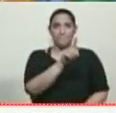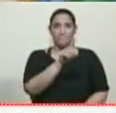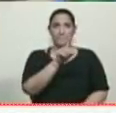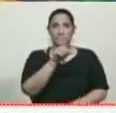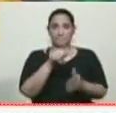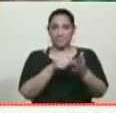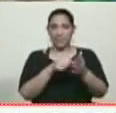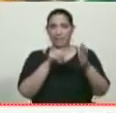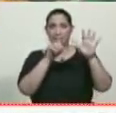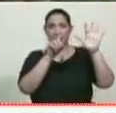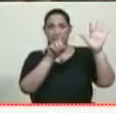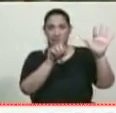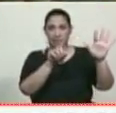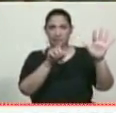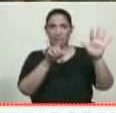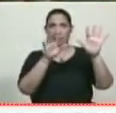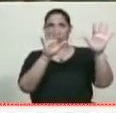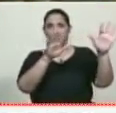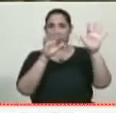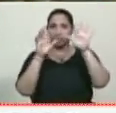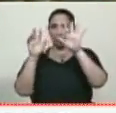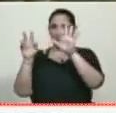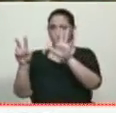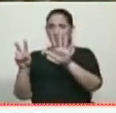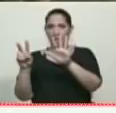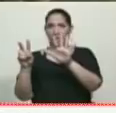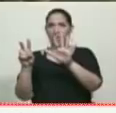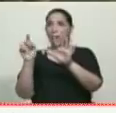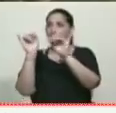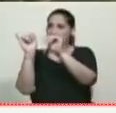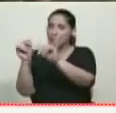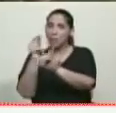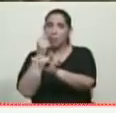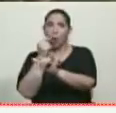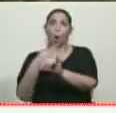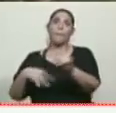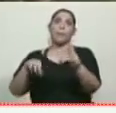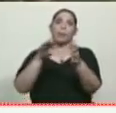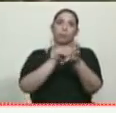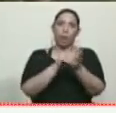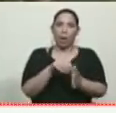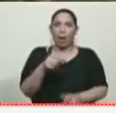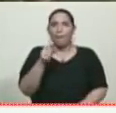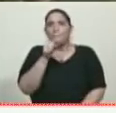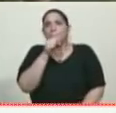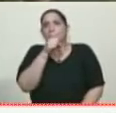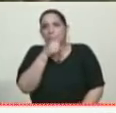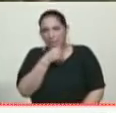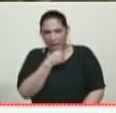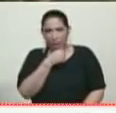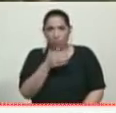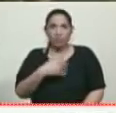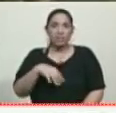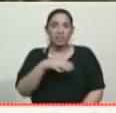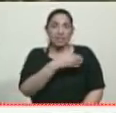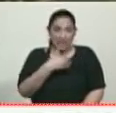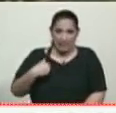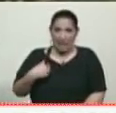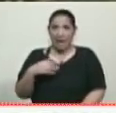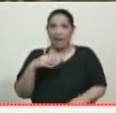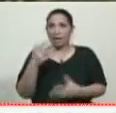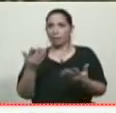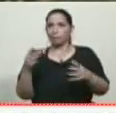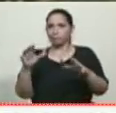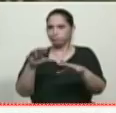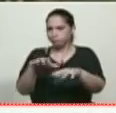1617, el mismo Raleigh vuelve otra vez, ya anciano, a intentar conquistar el Dorado. Fíjense